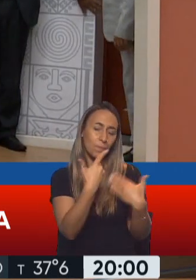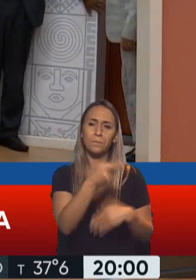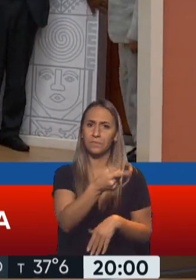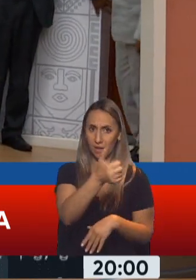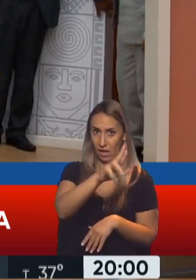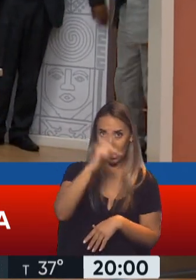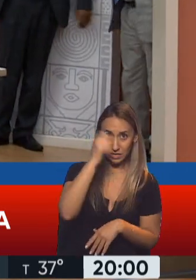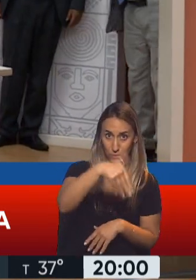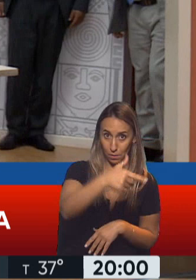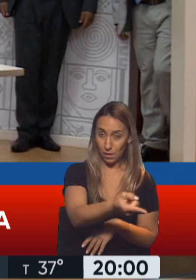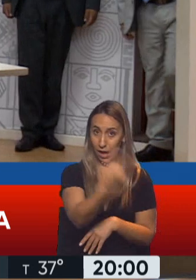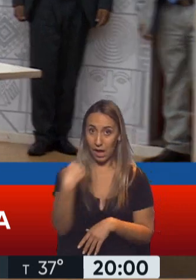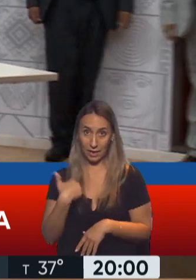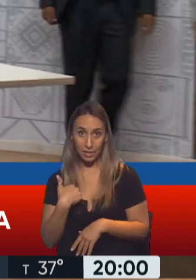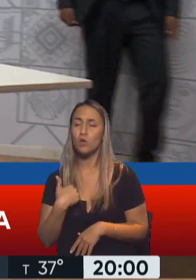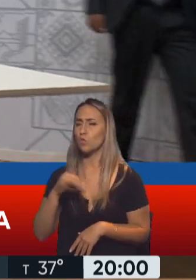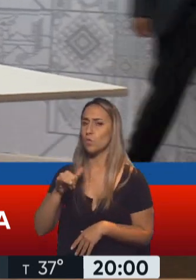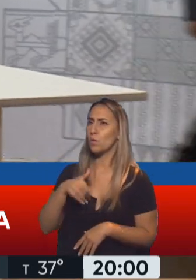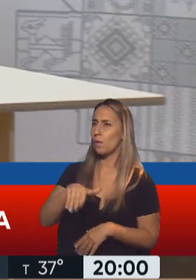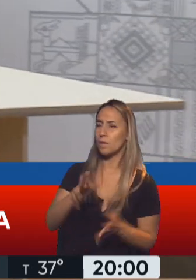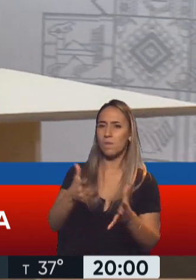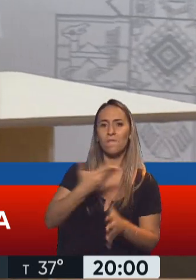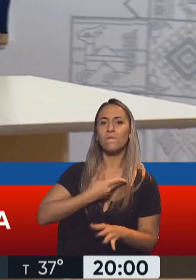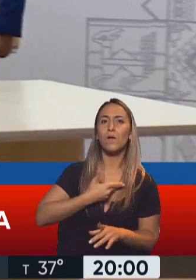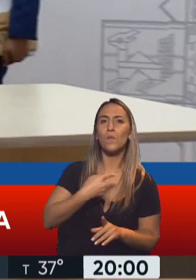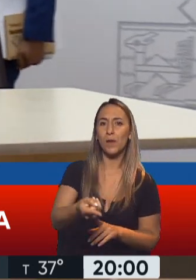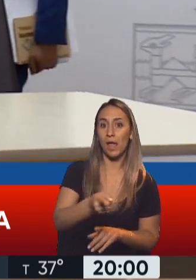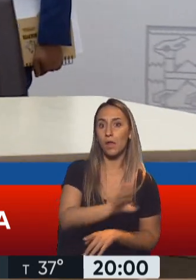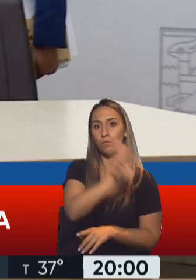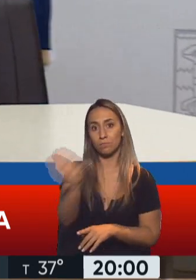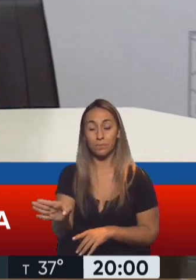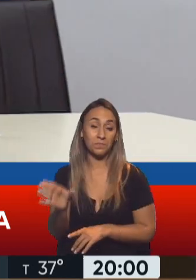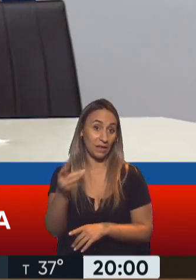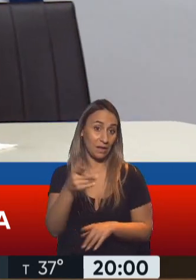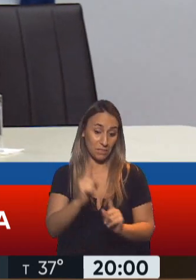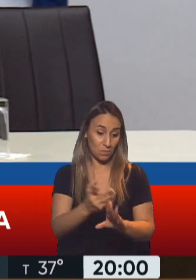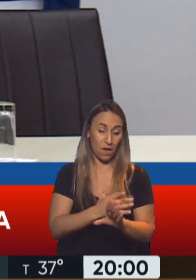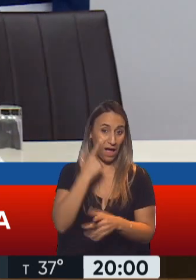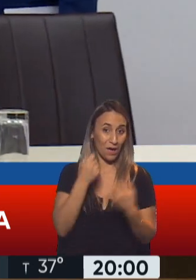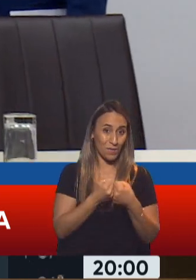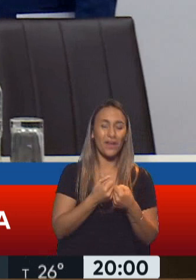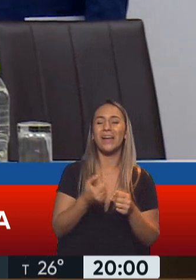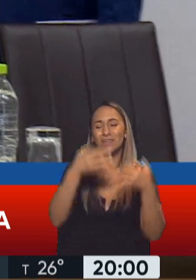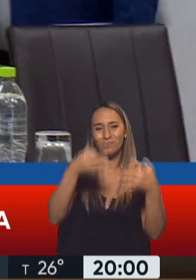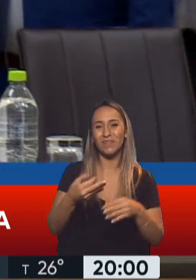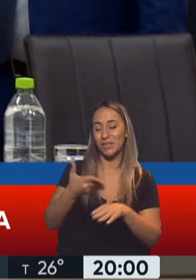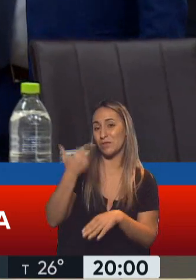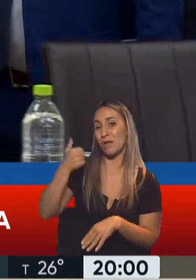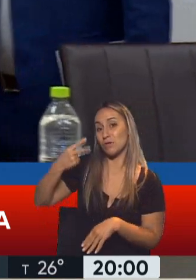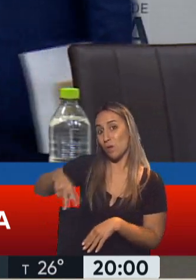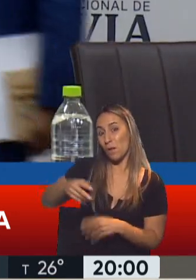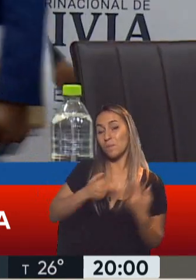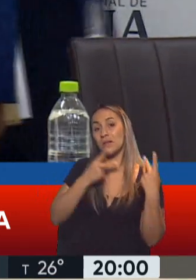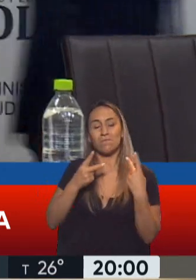Arce va a llegar a la Argentina, suponemos que en el mes de febrero, es el acuerdo, iba a viajar en el mes de noviembre, no